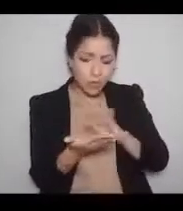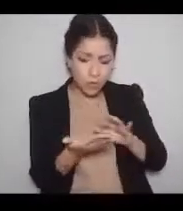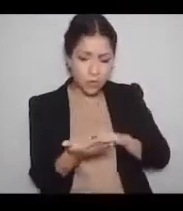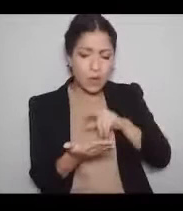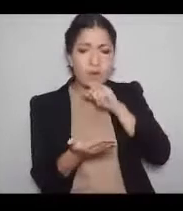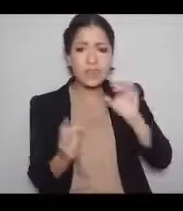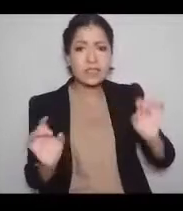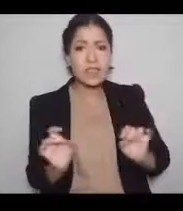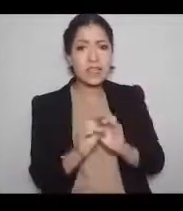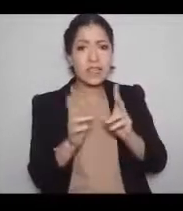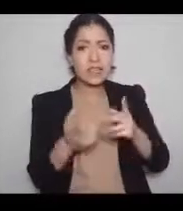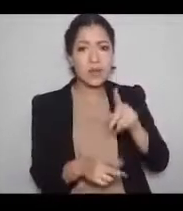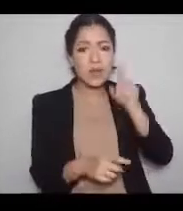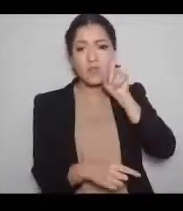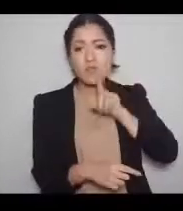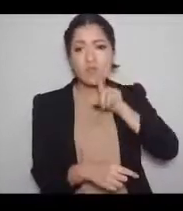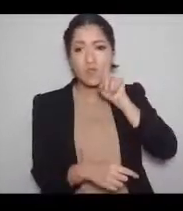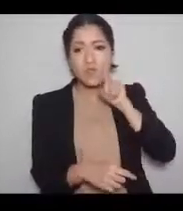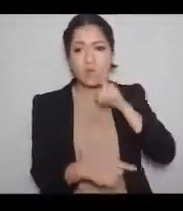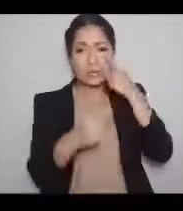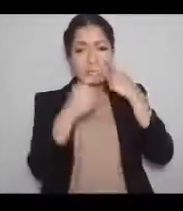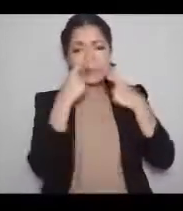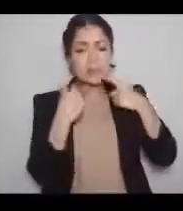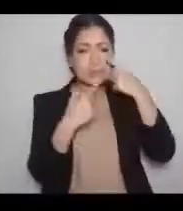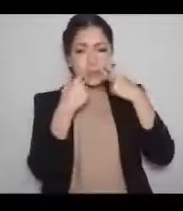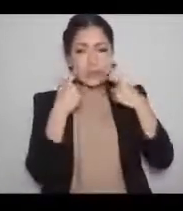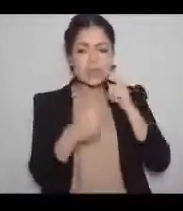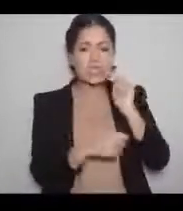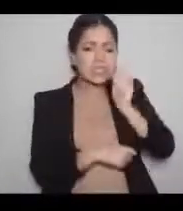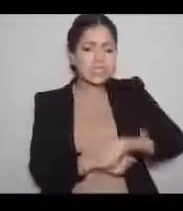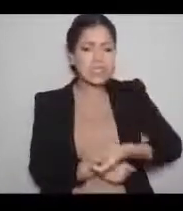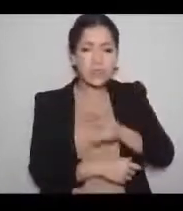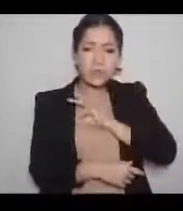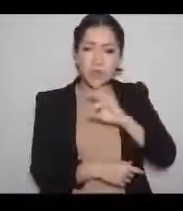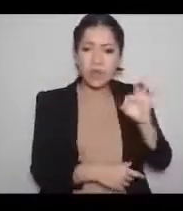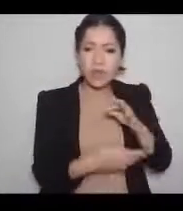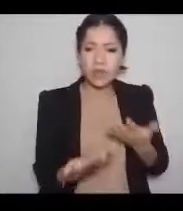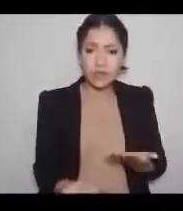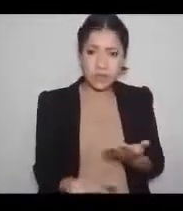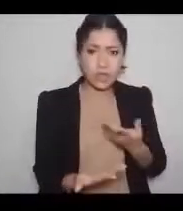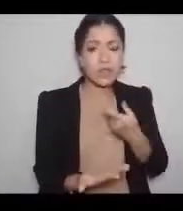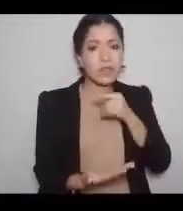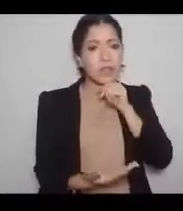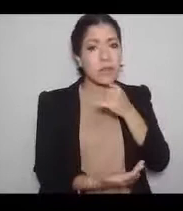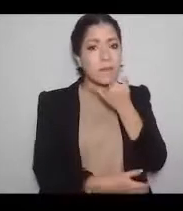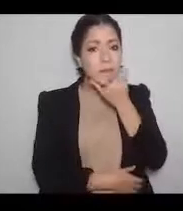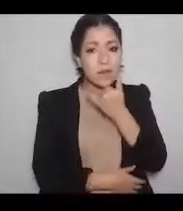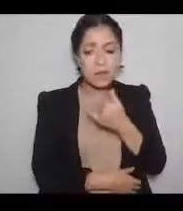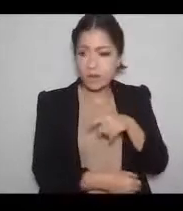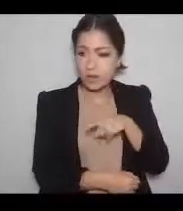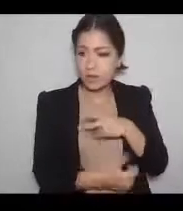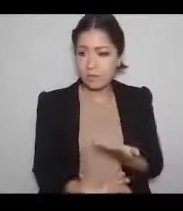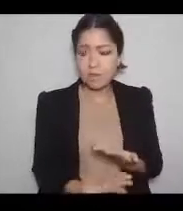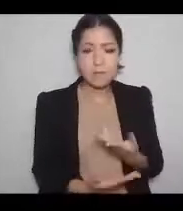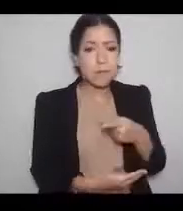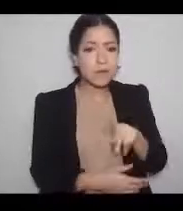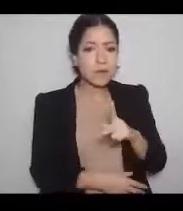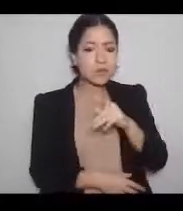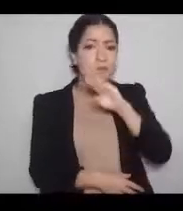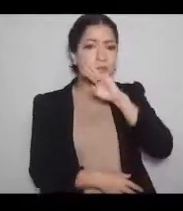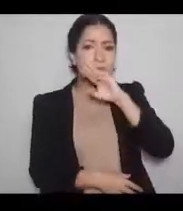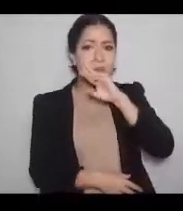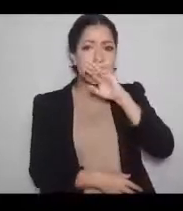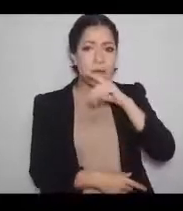Kepler no lloró, pero él logró salvarla con 1000 negociaciones. Es una vida